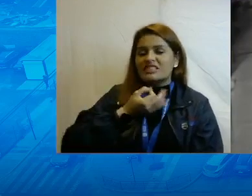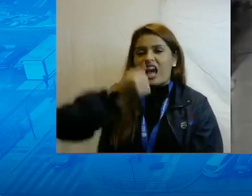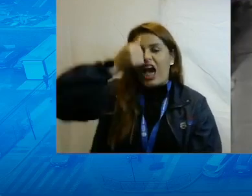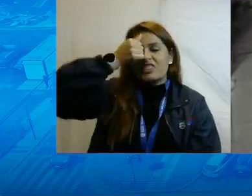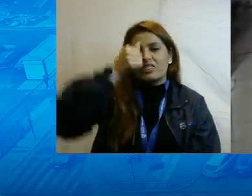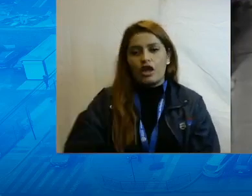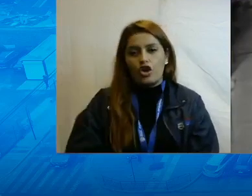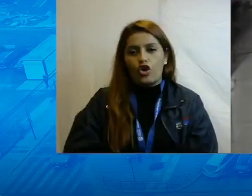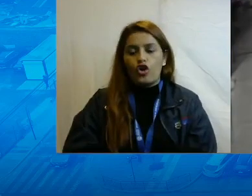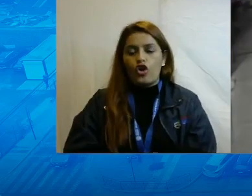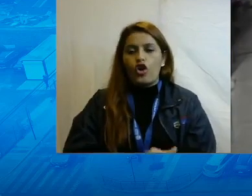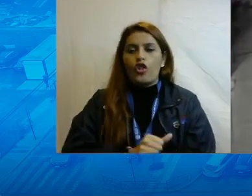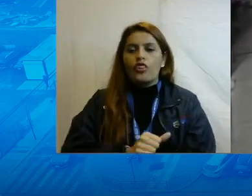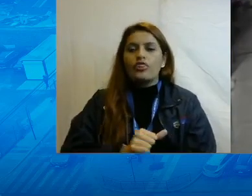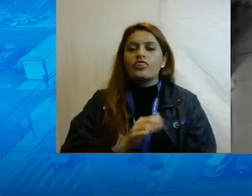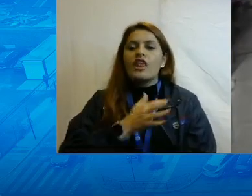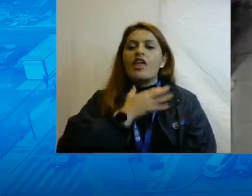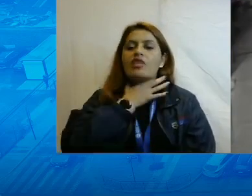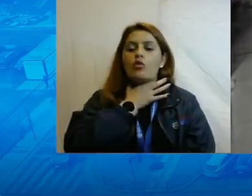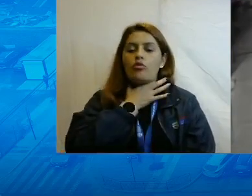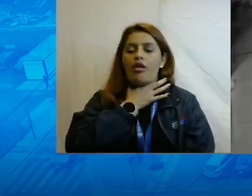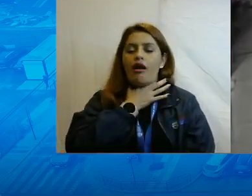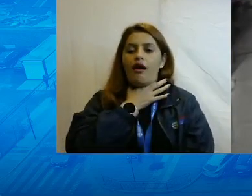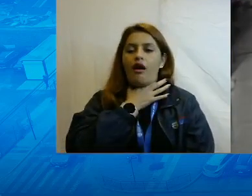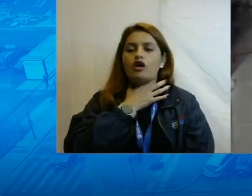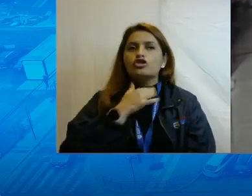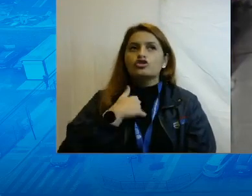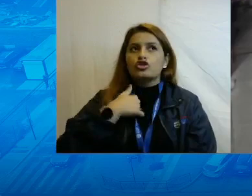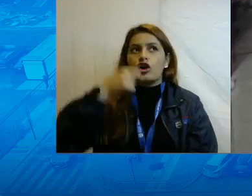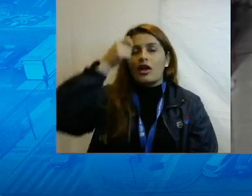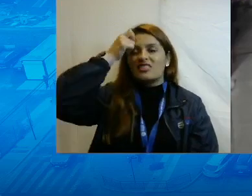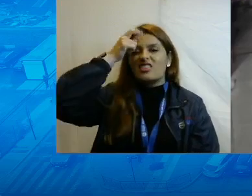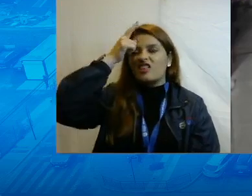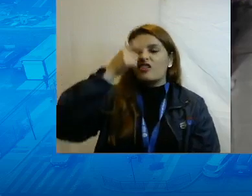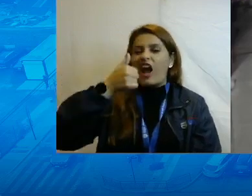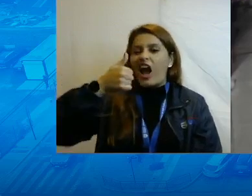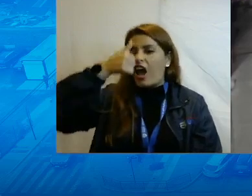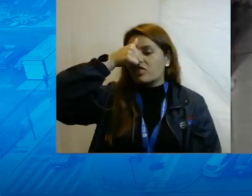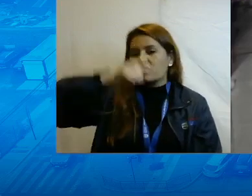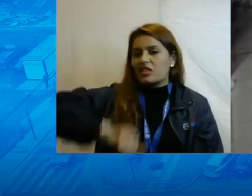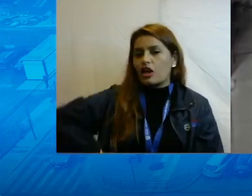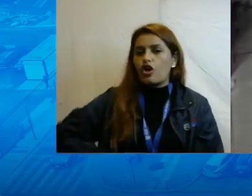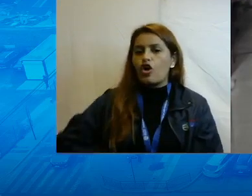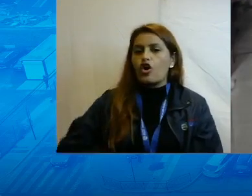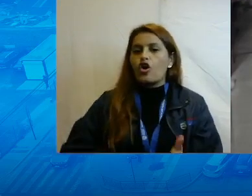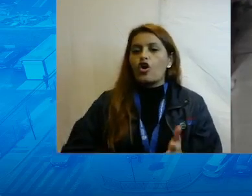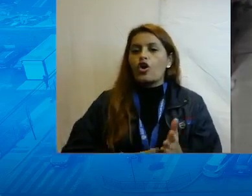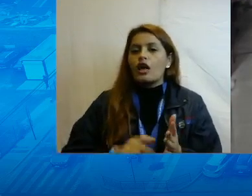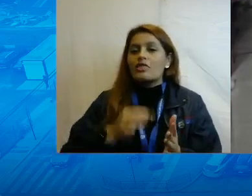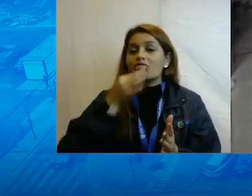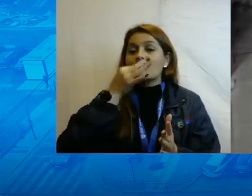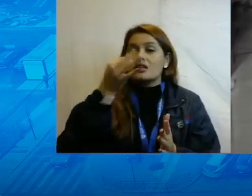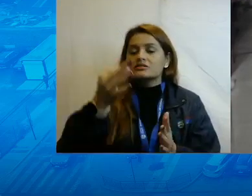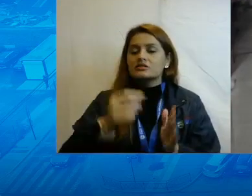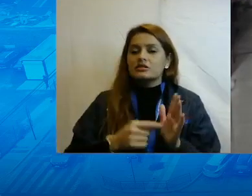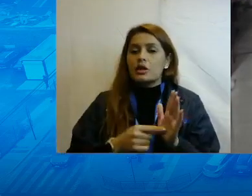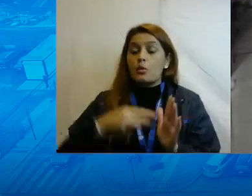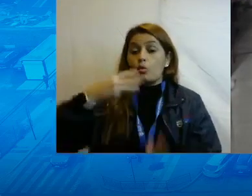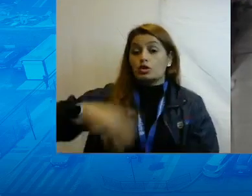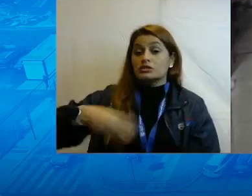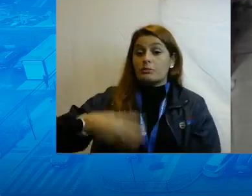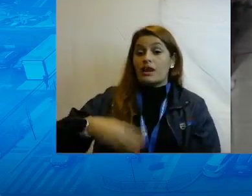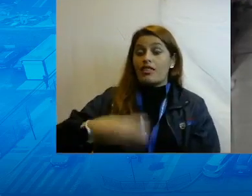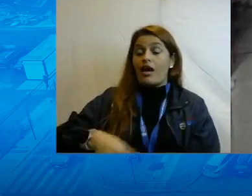castigo de estas deudas, entiendo que el castigo es la declaración de incobrabilidad que hace el municipio